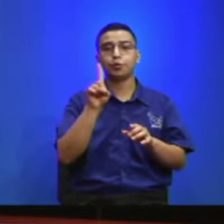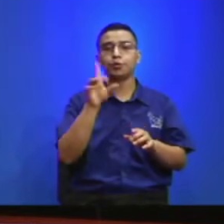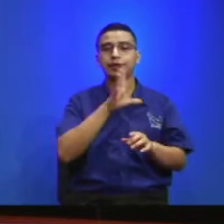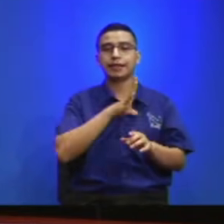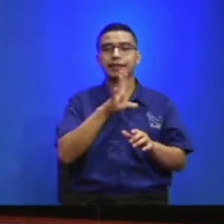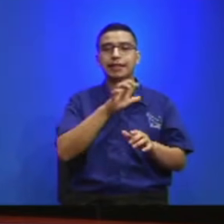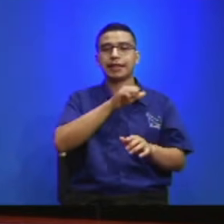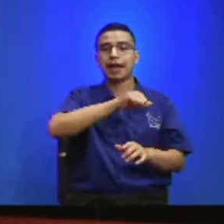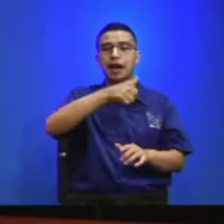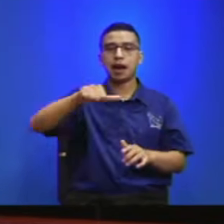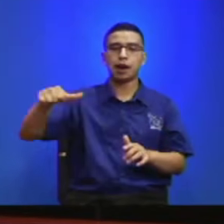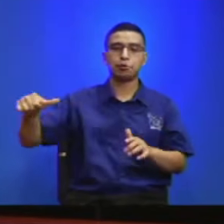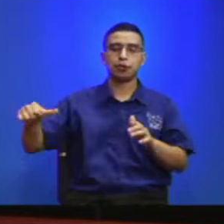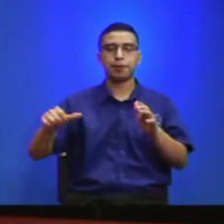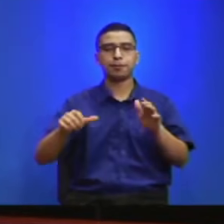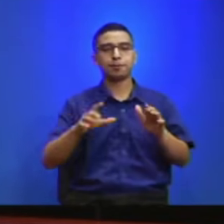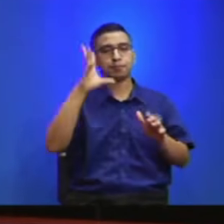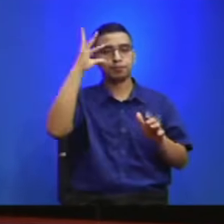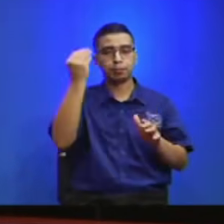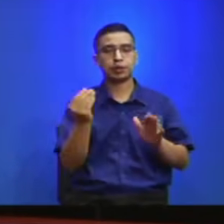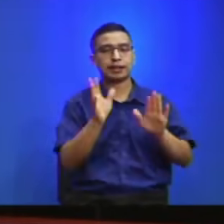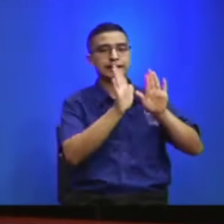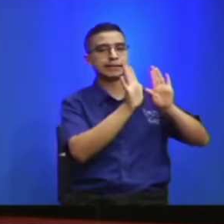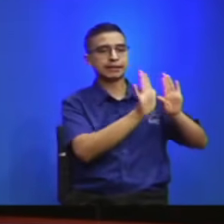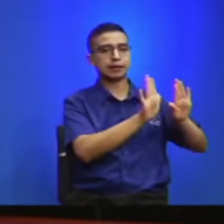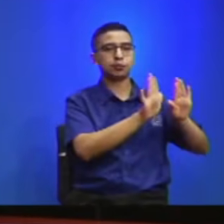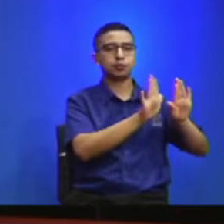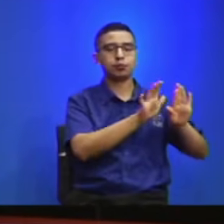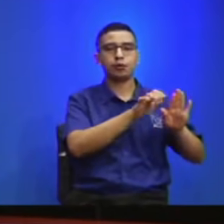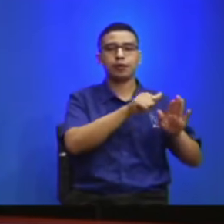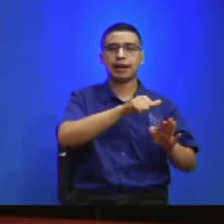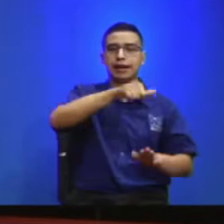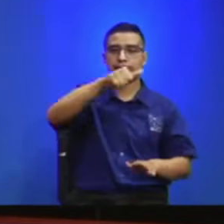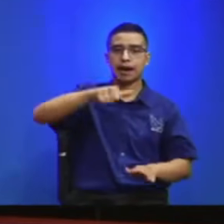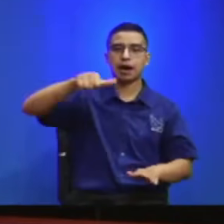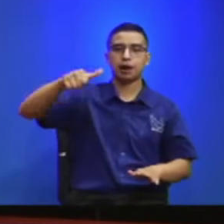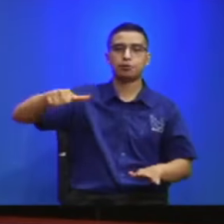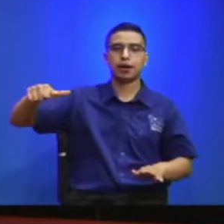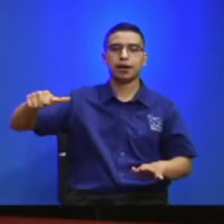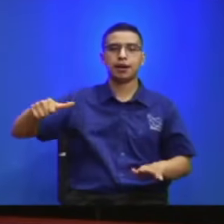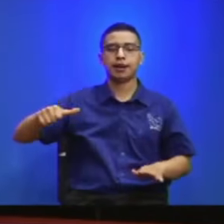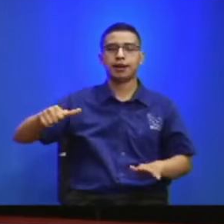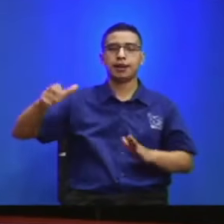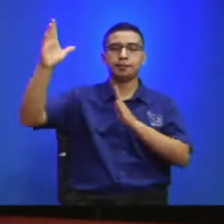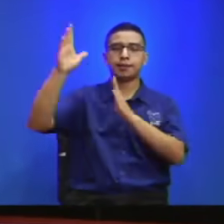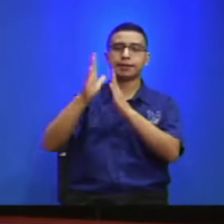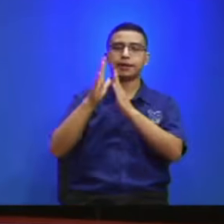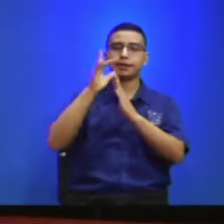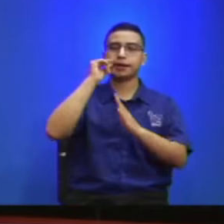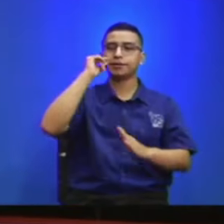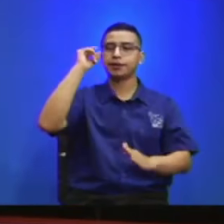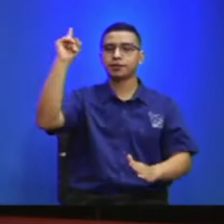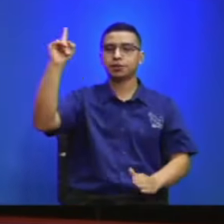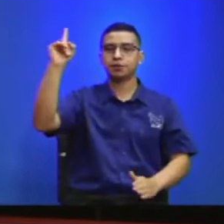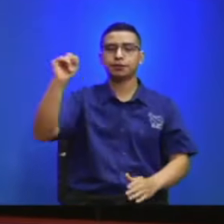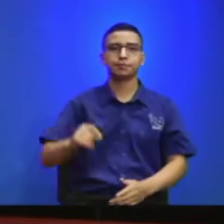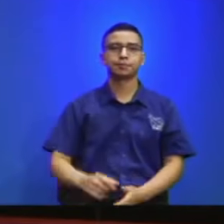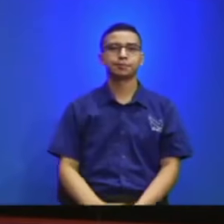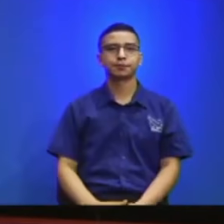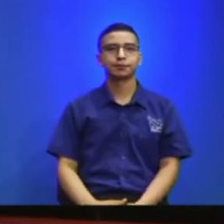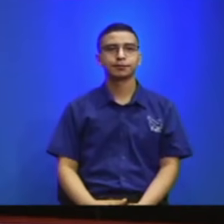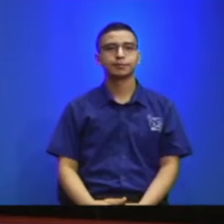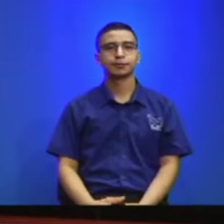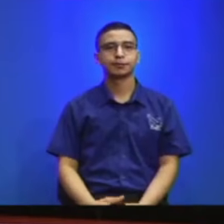en este lado y los sacerdotes han de estar asustados a que ahora se nos viene encima todo este chorro de agua ya